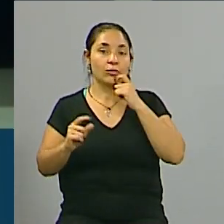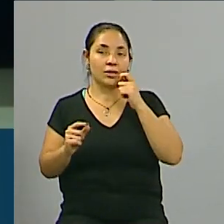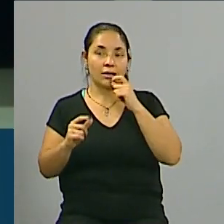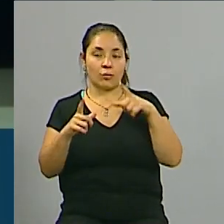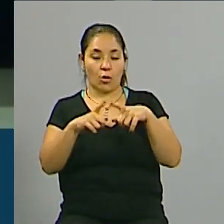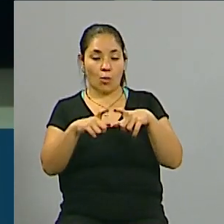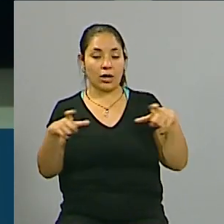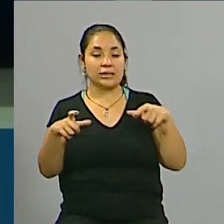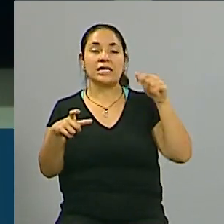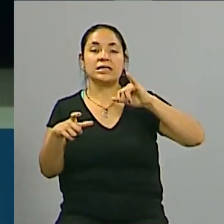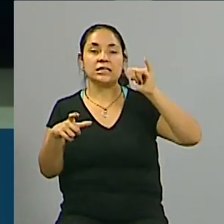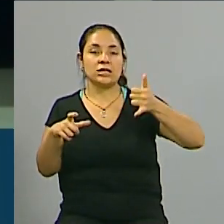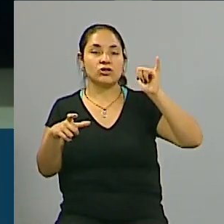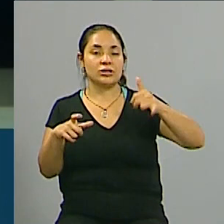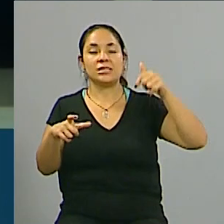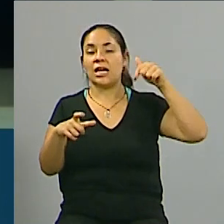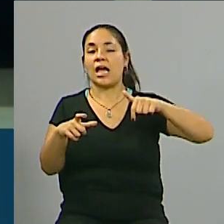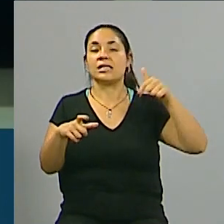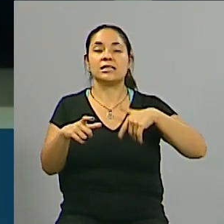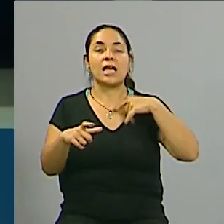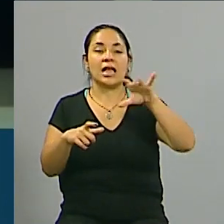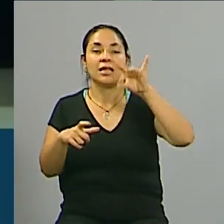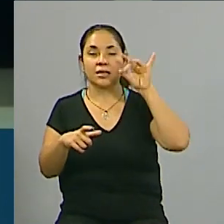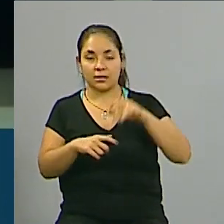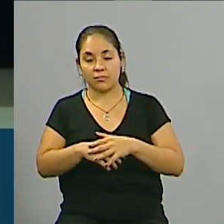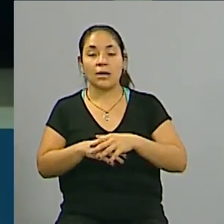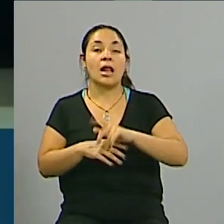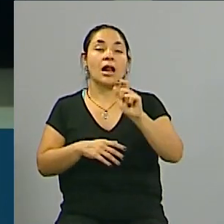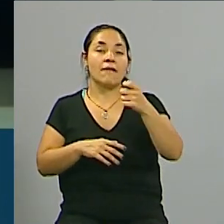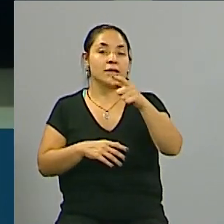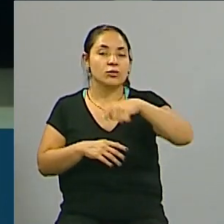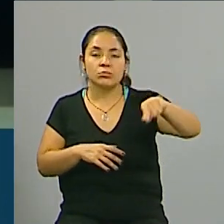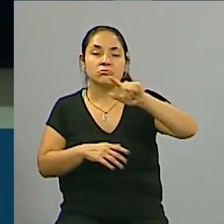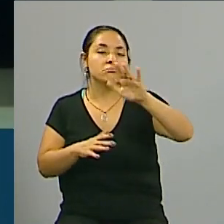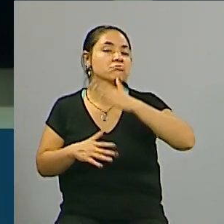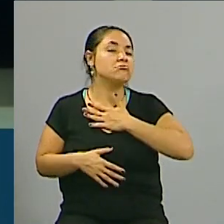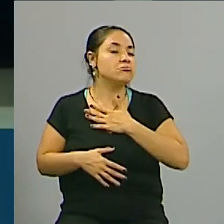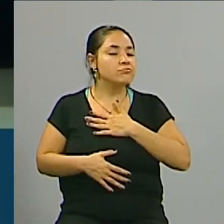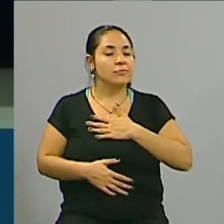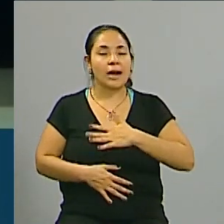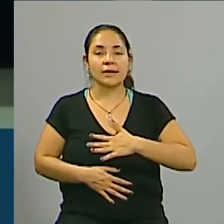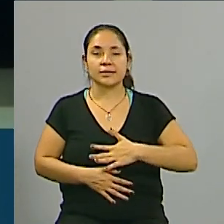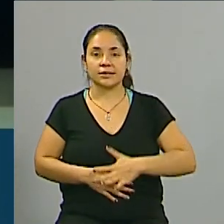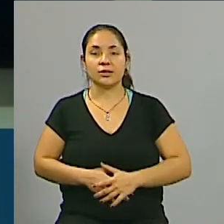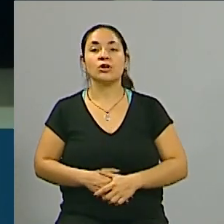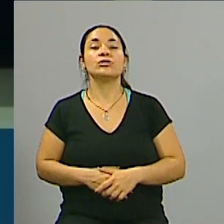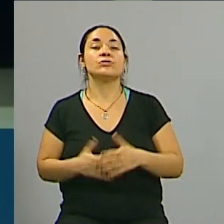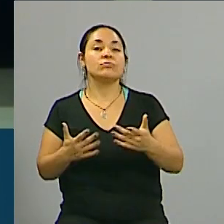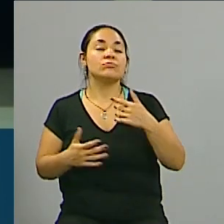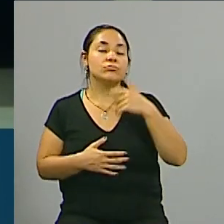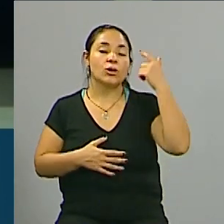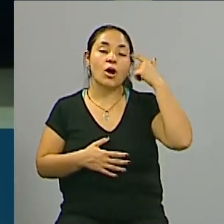tienen que poner esa boleta en la urna. Decir a los lavallinos que vayan con total tranquilidad, que vayan con una